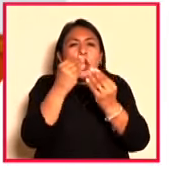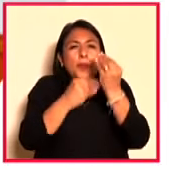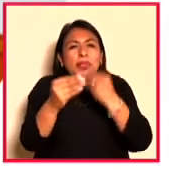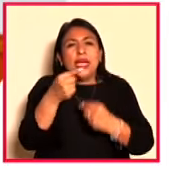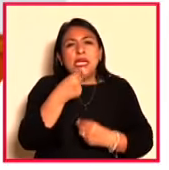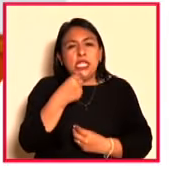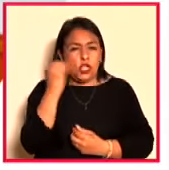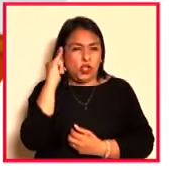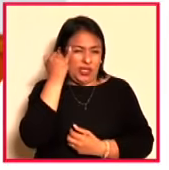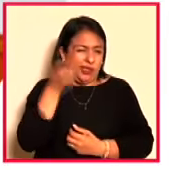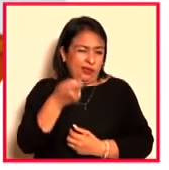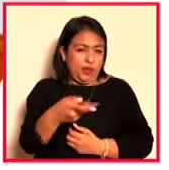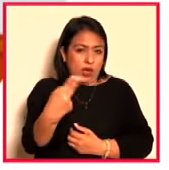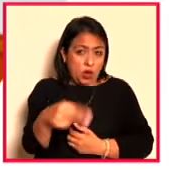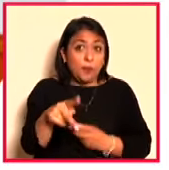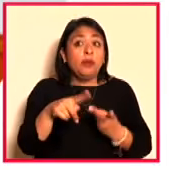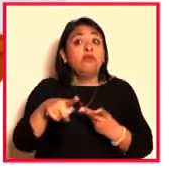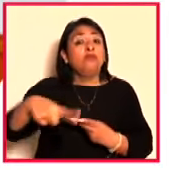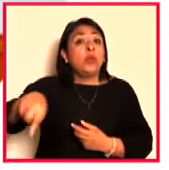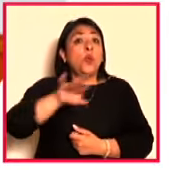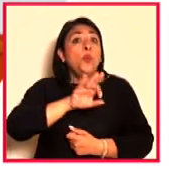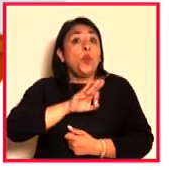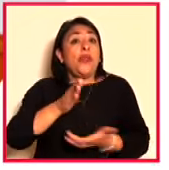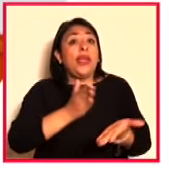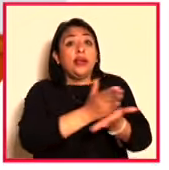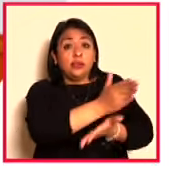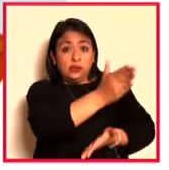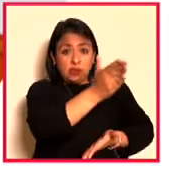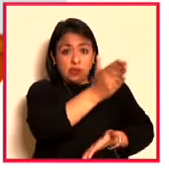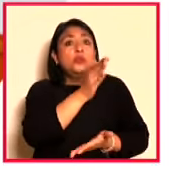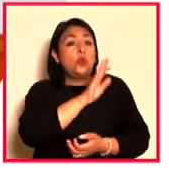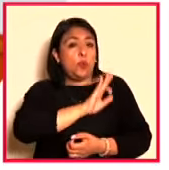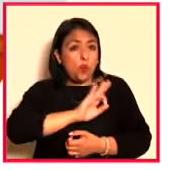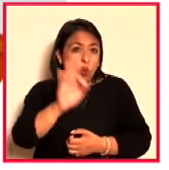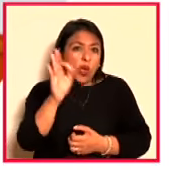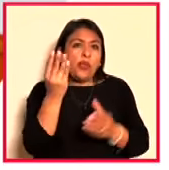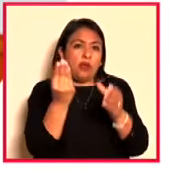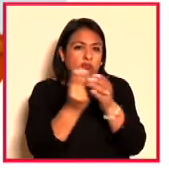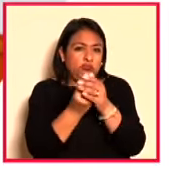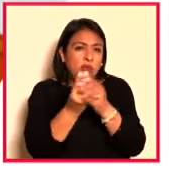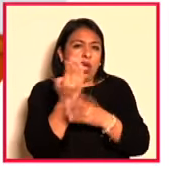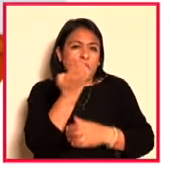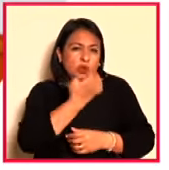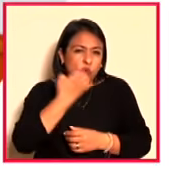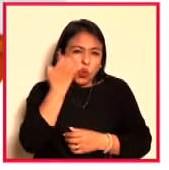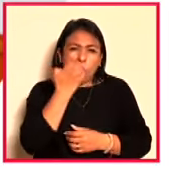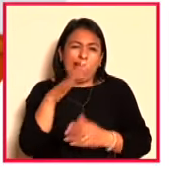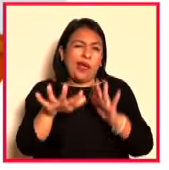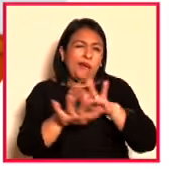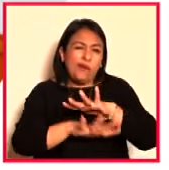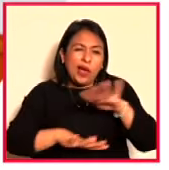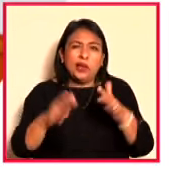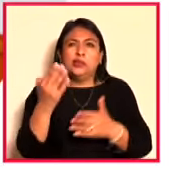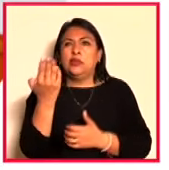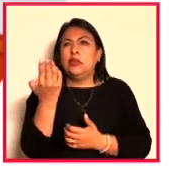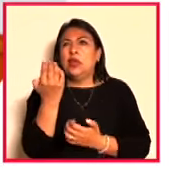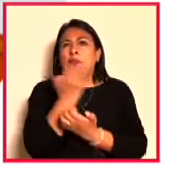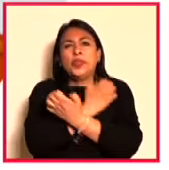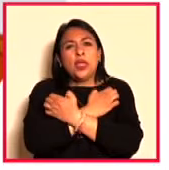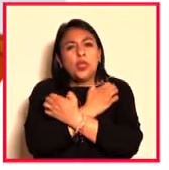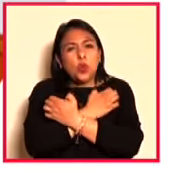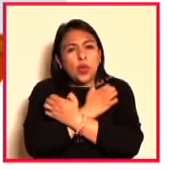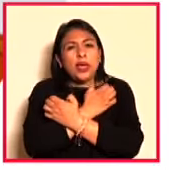y pueden ellos entonces acceder, pueden ellos cursar su educación básica, su educación a